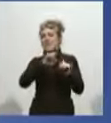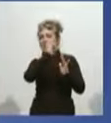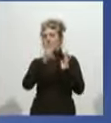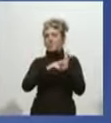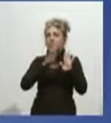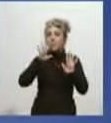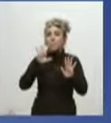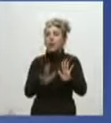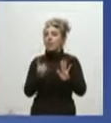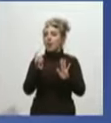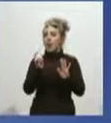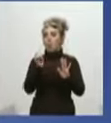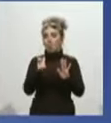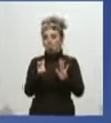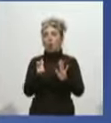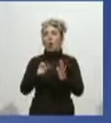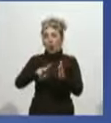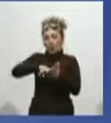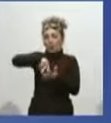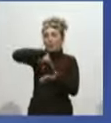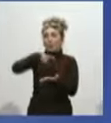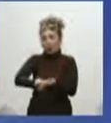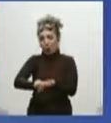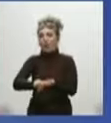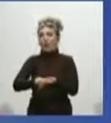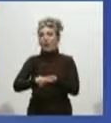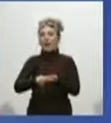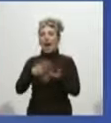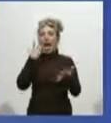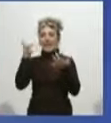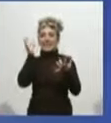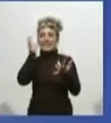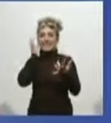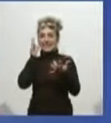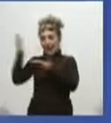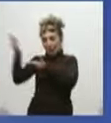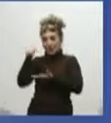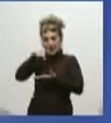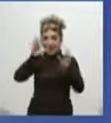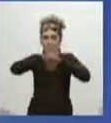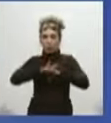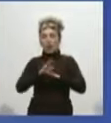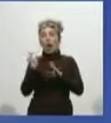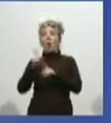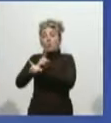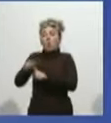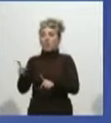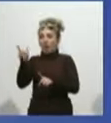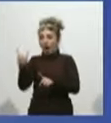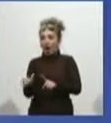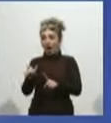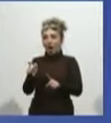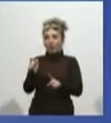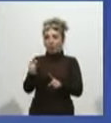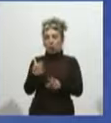pequeño tropiezo, sin duda alguna, lo ha tenido nuestra artista invitada, La Prohibida. El veredicto del jurado está